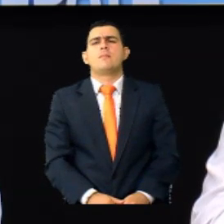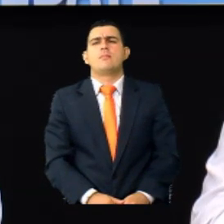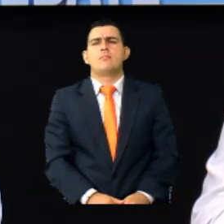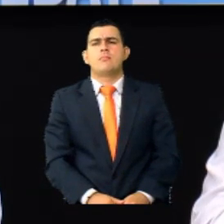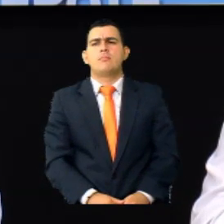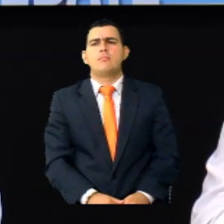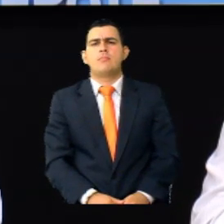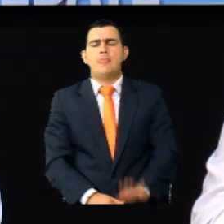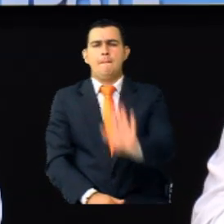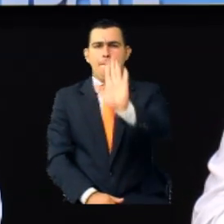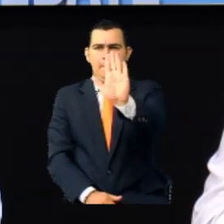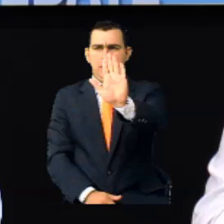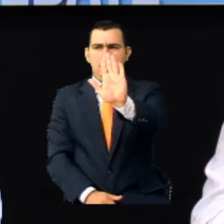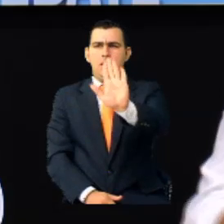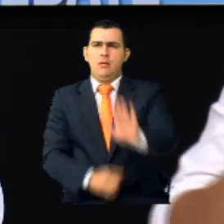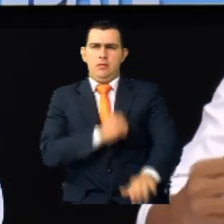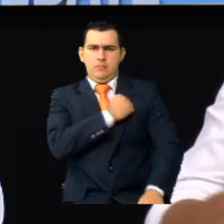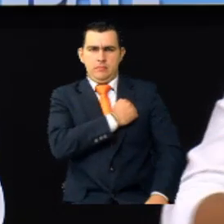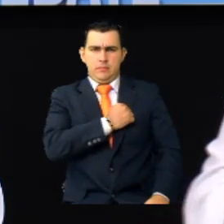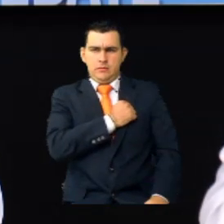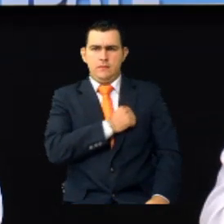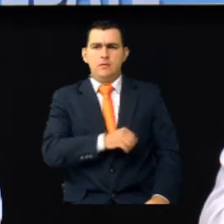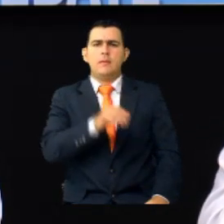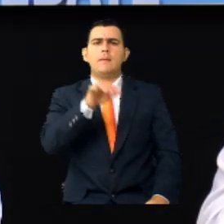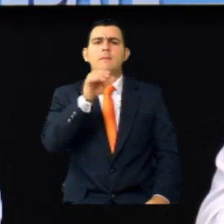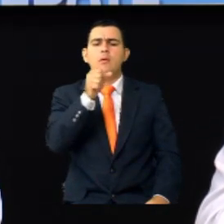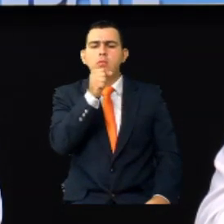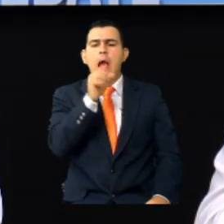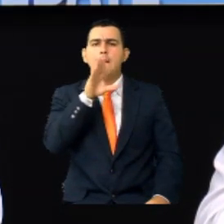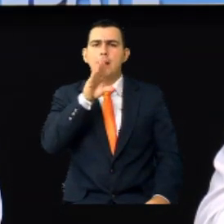Un momento, candidato, el micrófono está apagado.